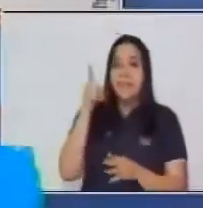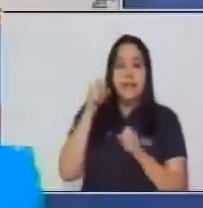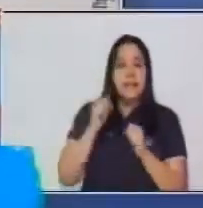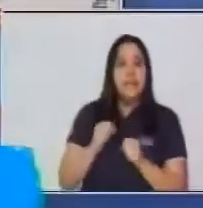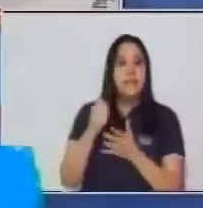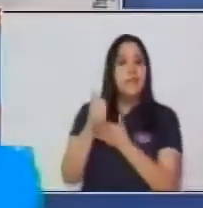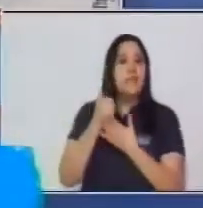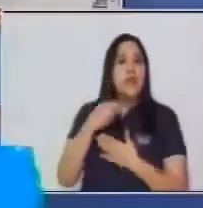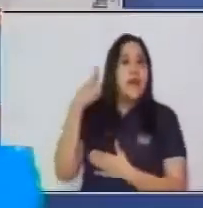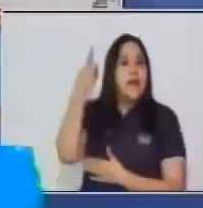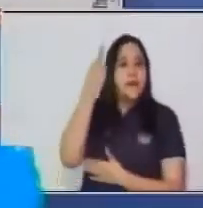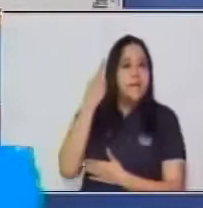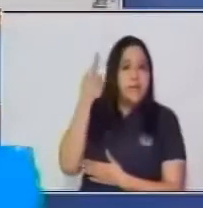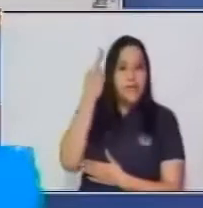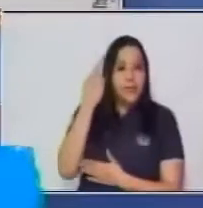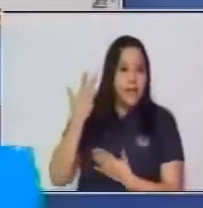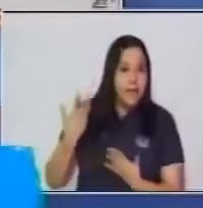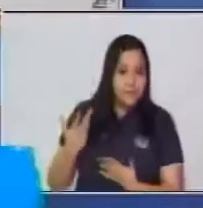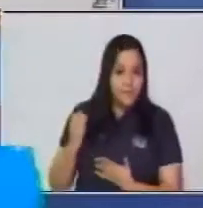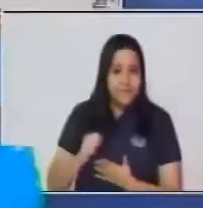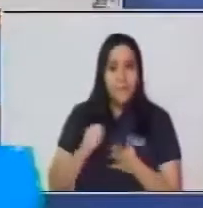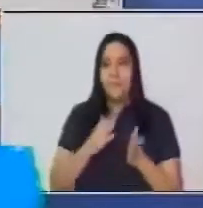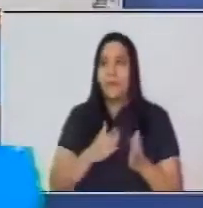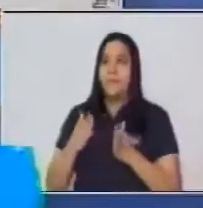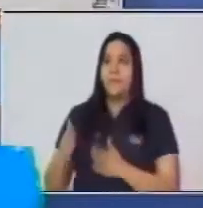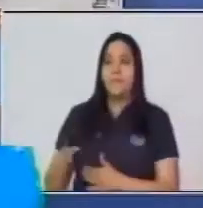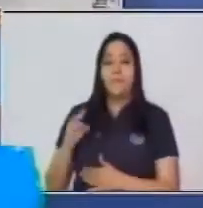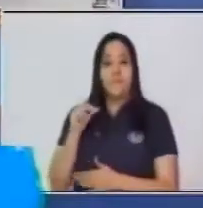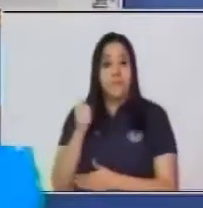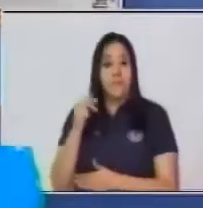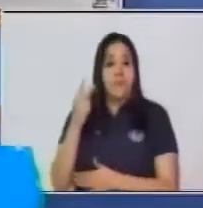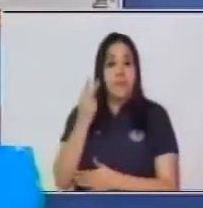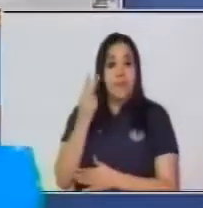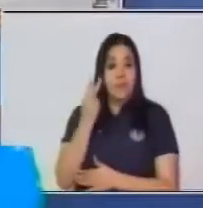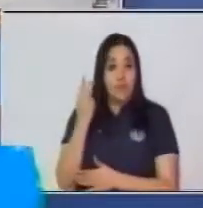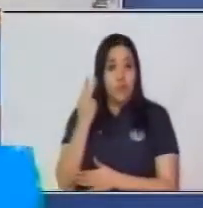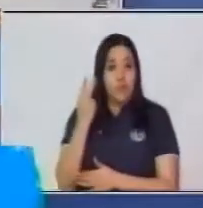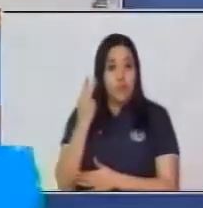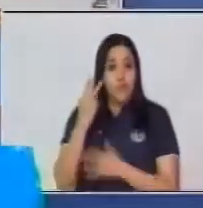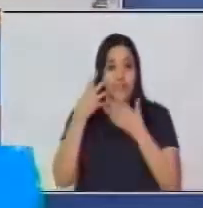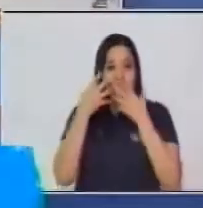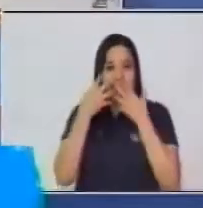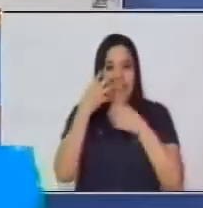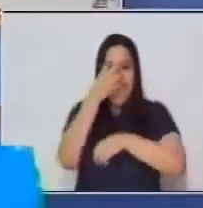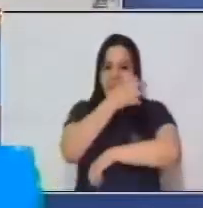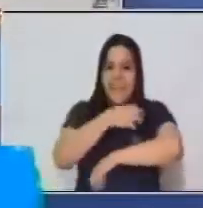mundo. ¿Has visto el gato de la tira cómica 2?